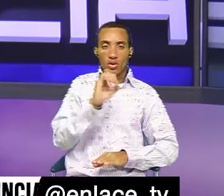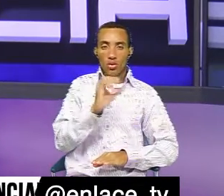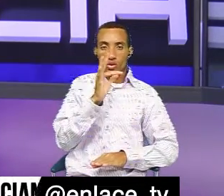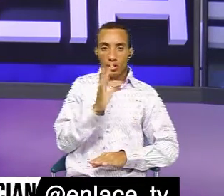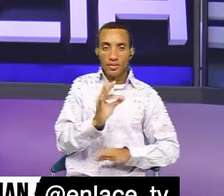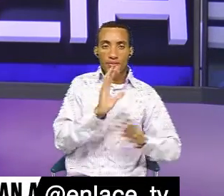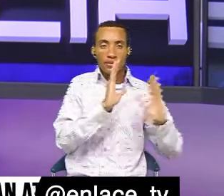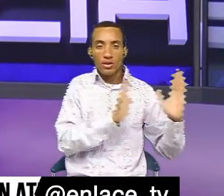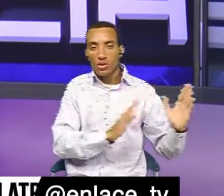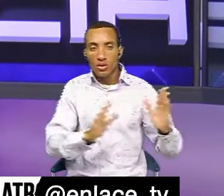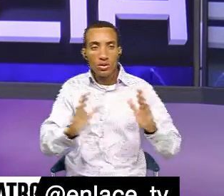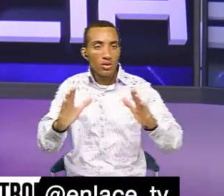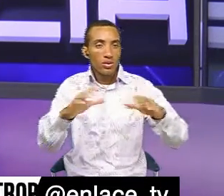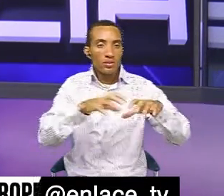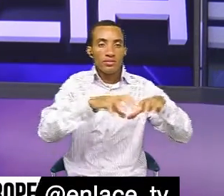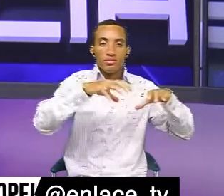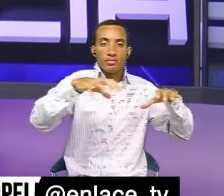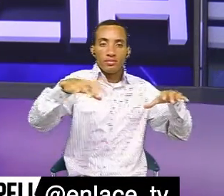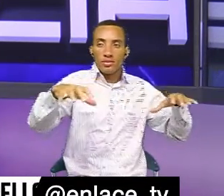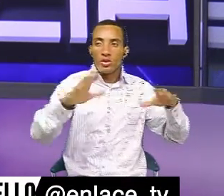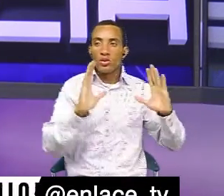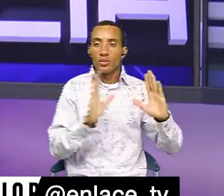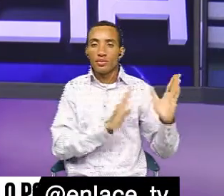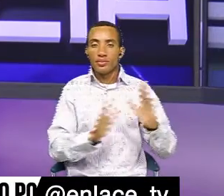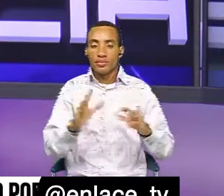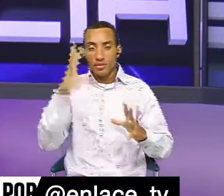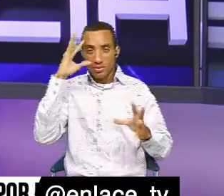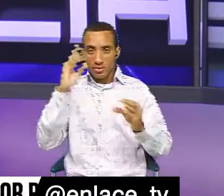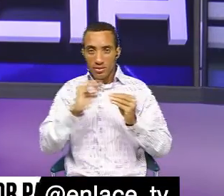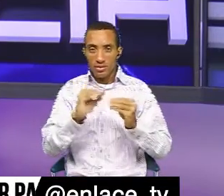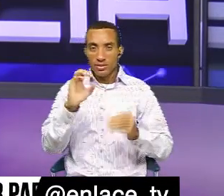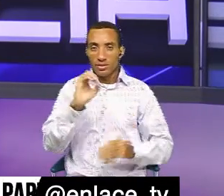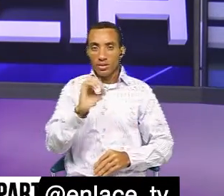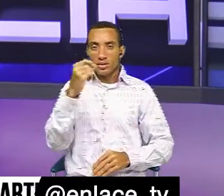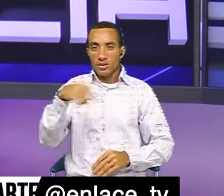mandatario local se refirió al proyecto de acuerdo 016.